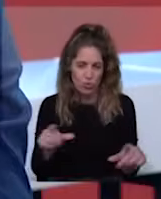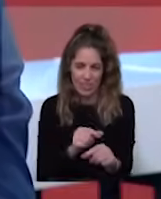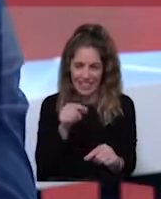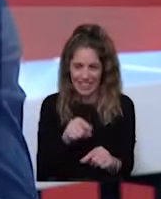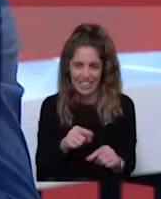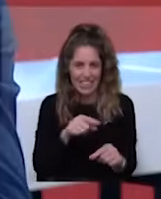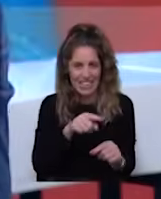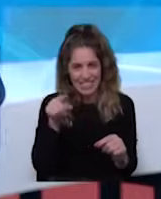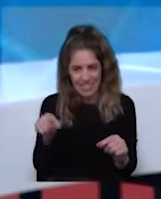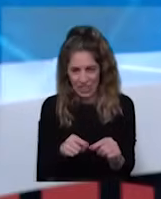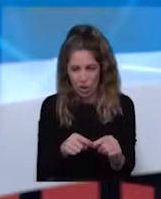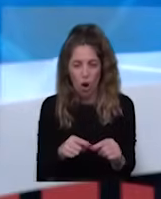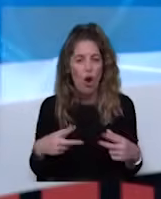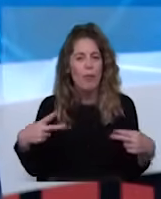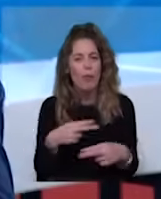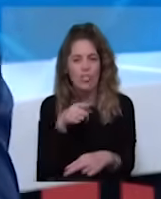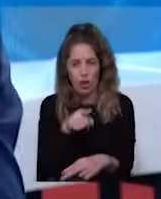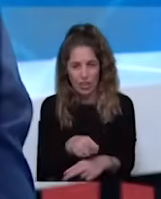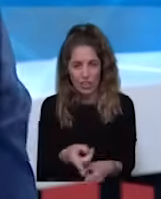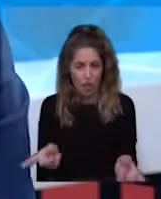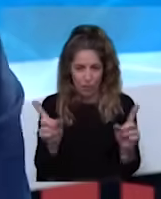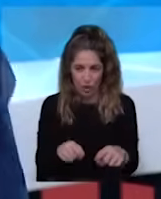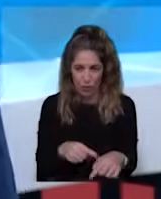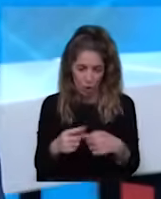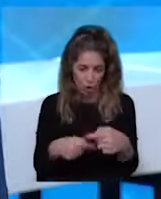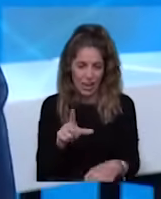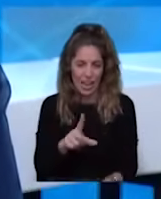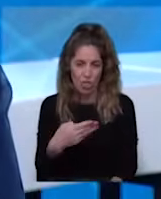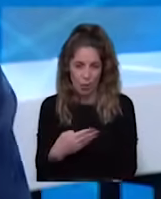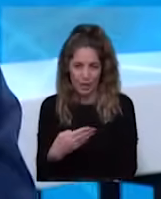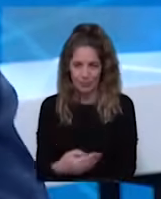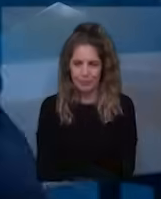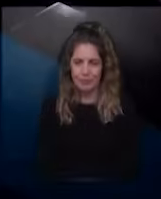este ciclo nos vamos a la pausa con esto y después volvemos porque sigue lado B aquí en la pantalla de TV